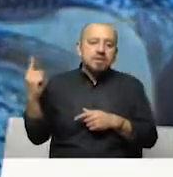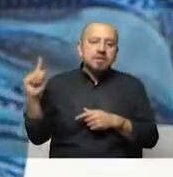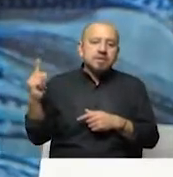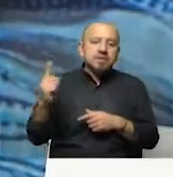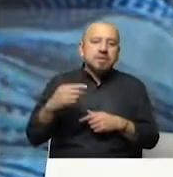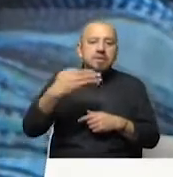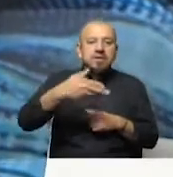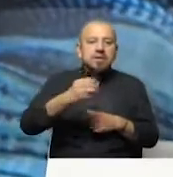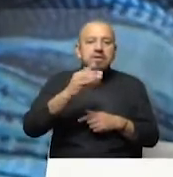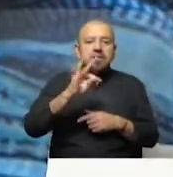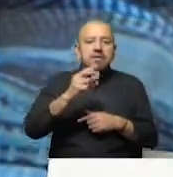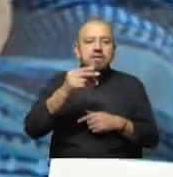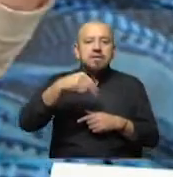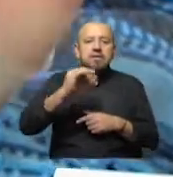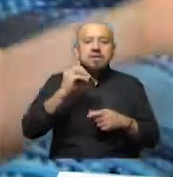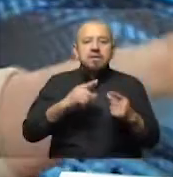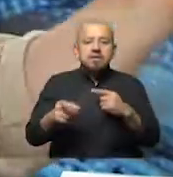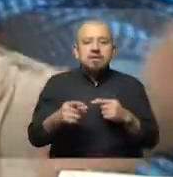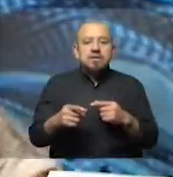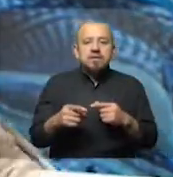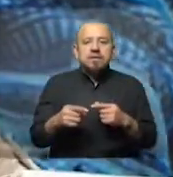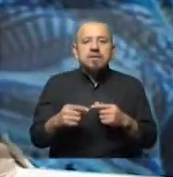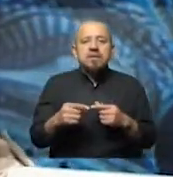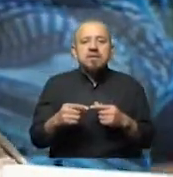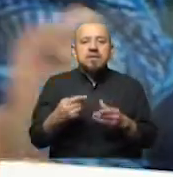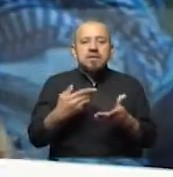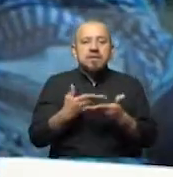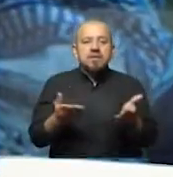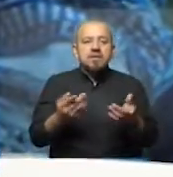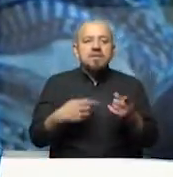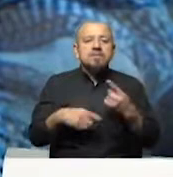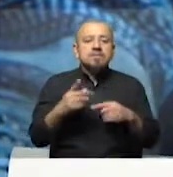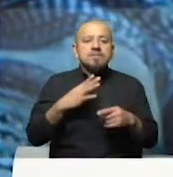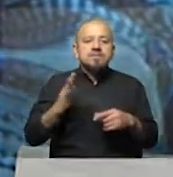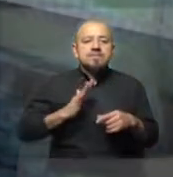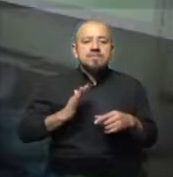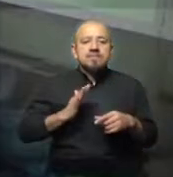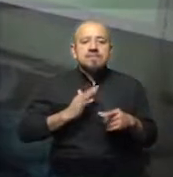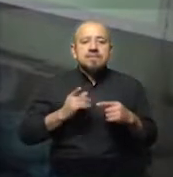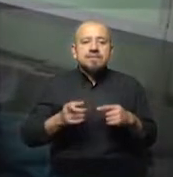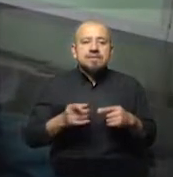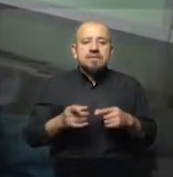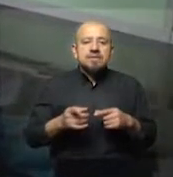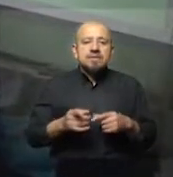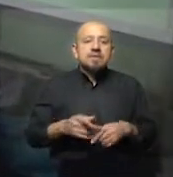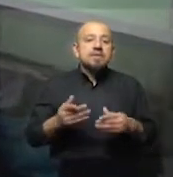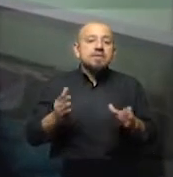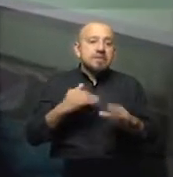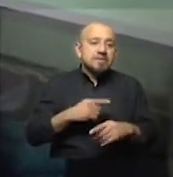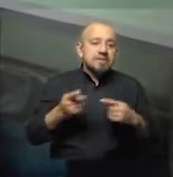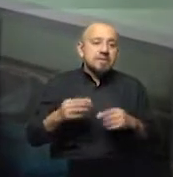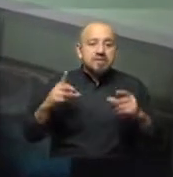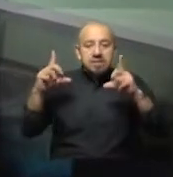acá están la avenida de los Robles y acá está lo sé que ay bueno y la mujer no pudo este